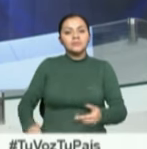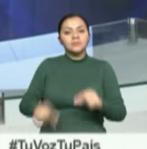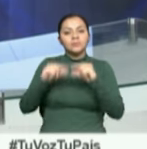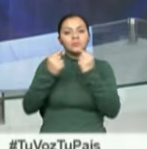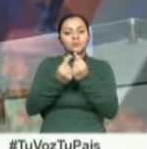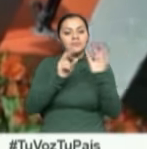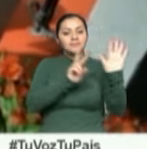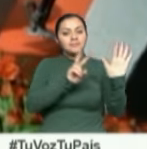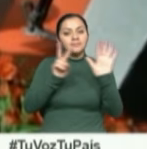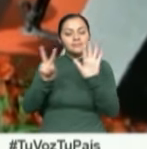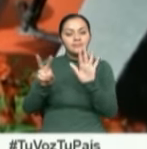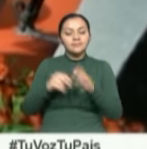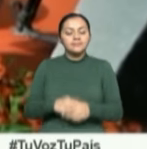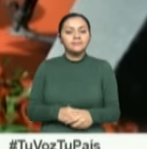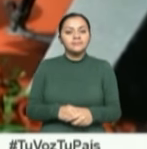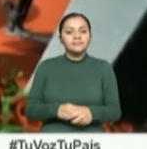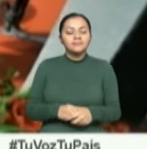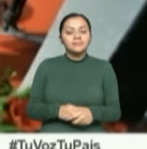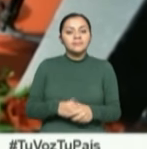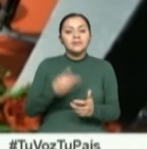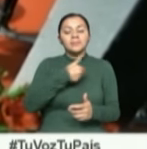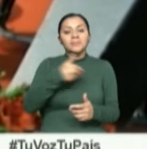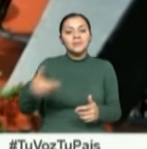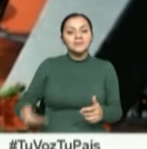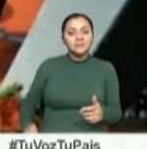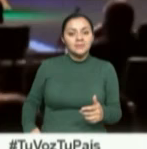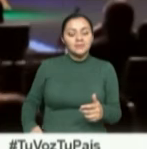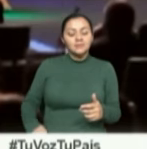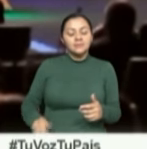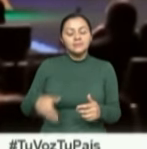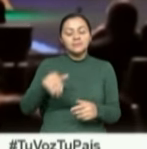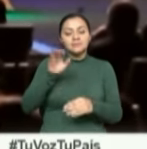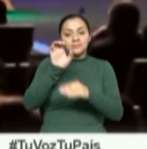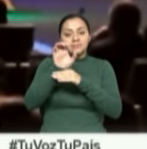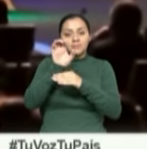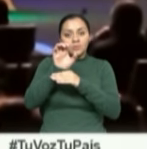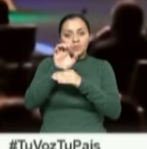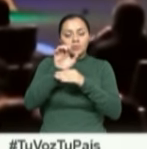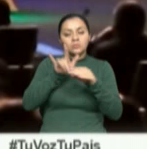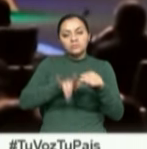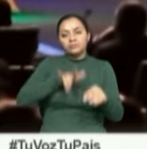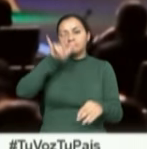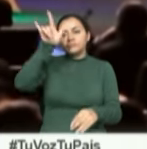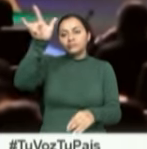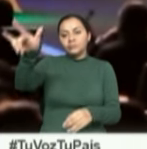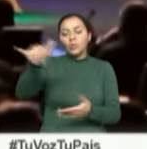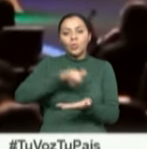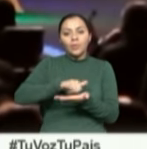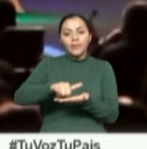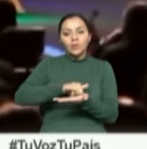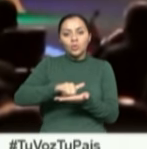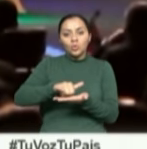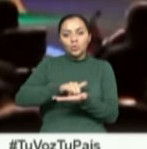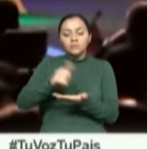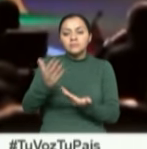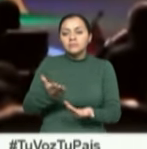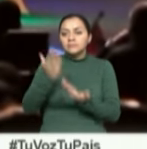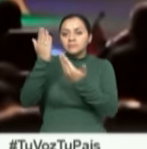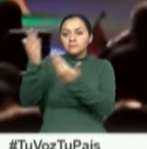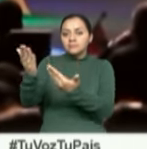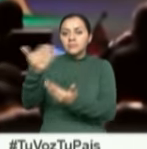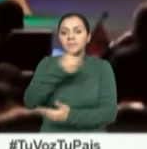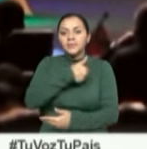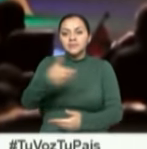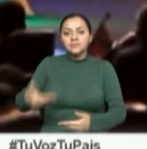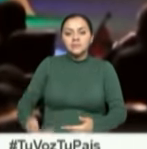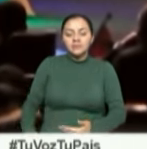G77. El presidente de la República viajó a Nueva York, donde el país recibirá la presidencia pro tempore del Grupo 77 más